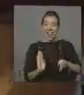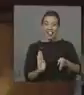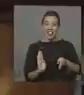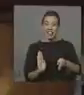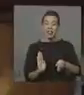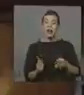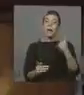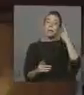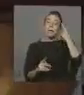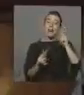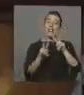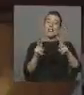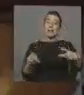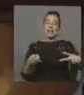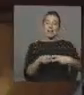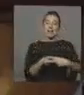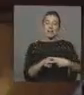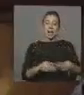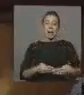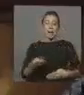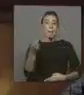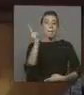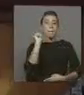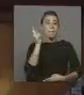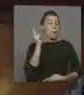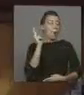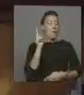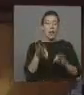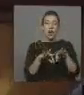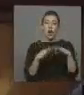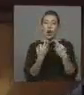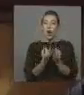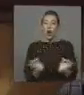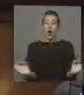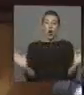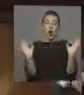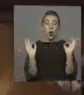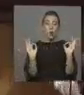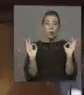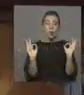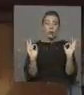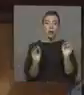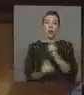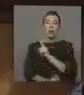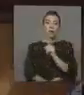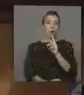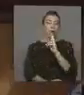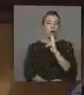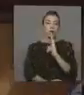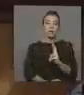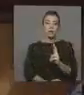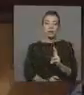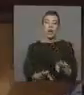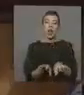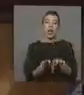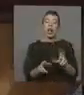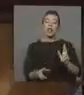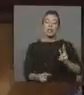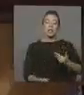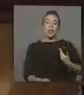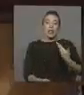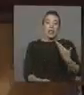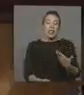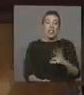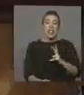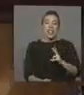sobre interrupción del embarazo, que la prohíbe sin excepciones, no responde al trato digno que el Estado